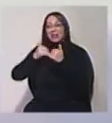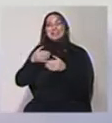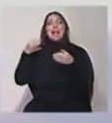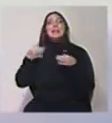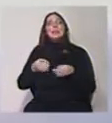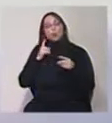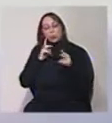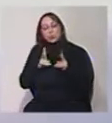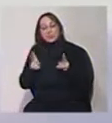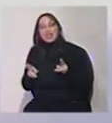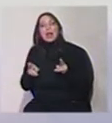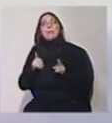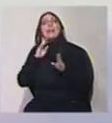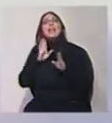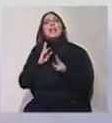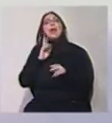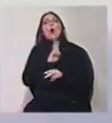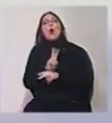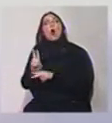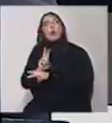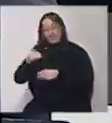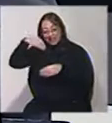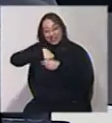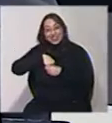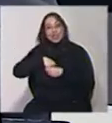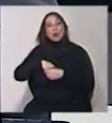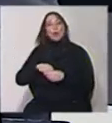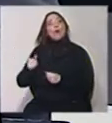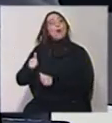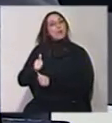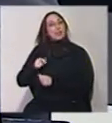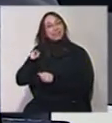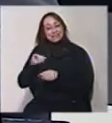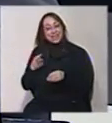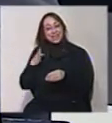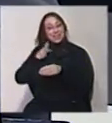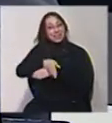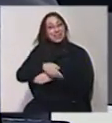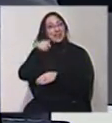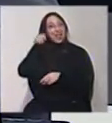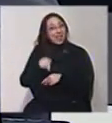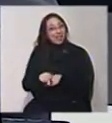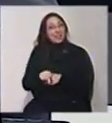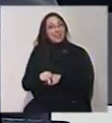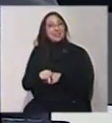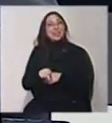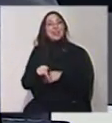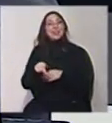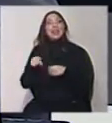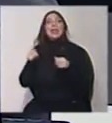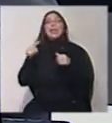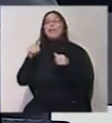tramo, vamos a llamarlo así, del orden interior, las Fuerzas Armadas saben que si ellos intervienen así, caen ante